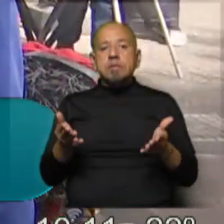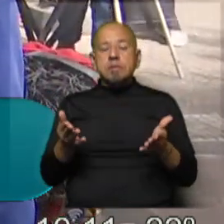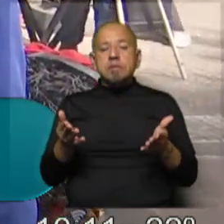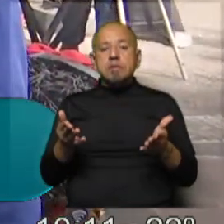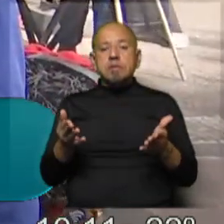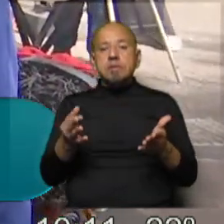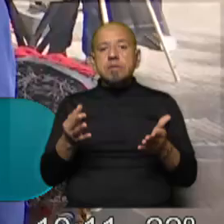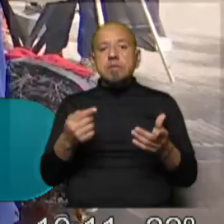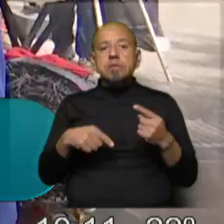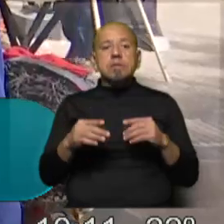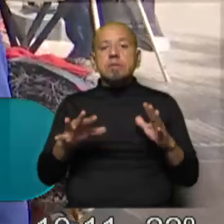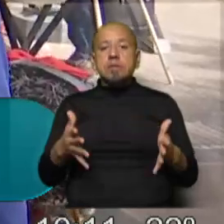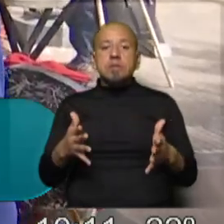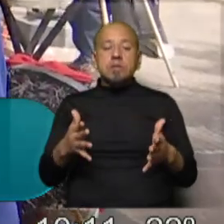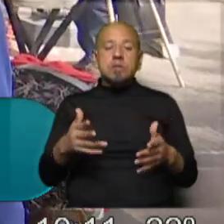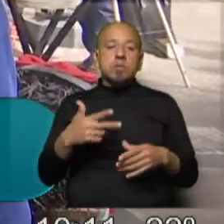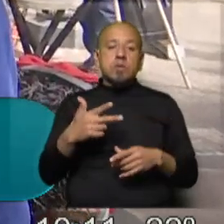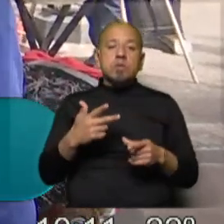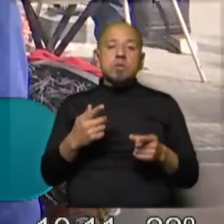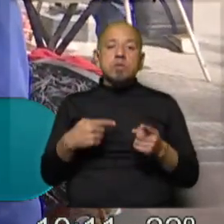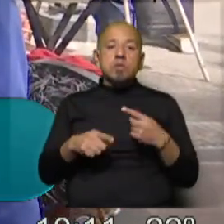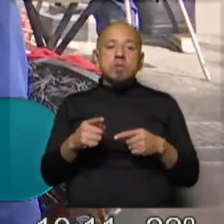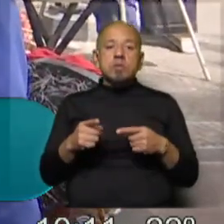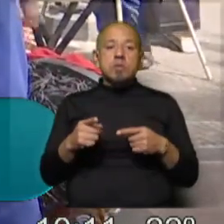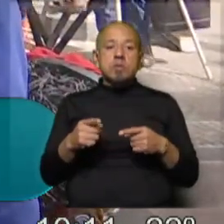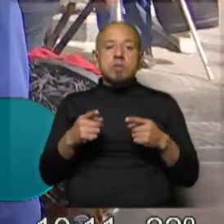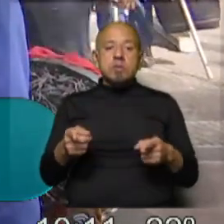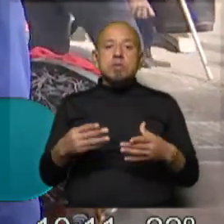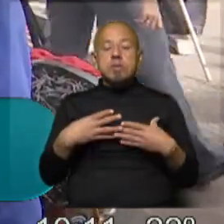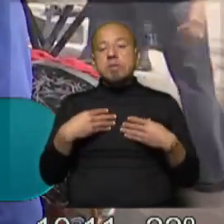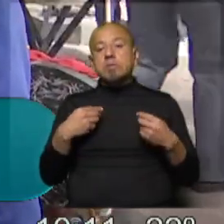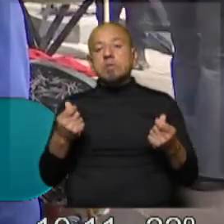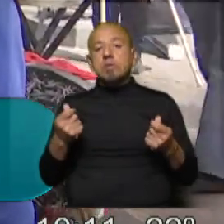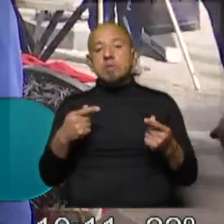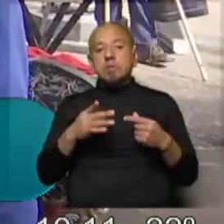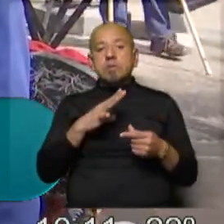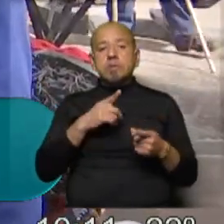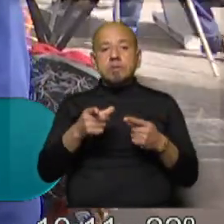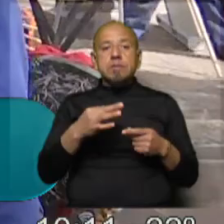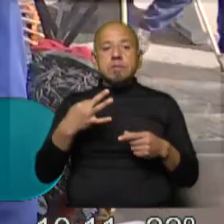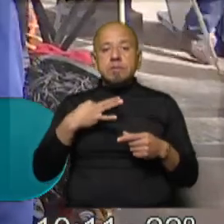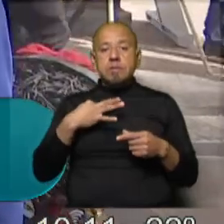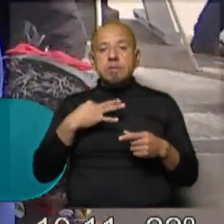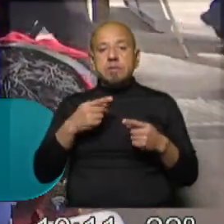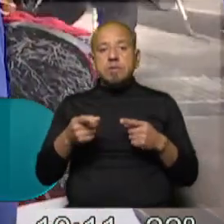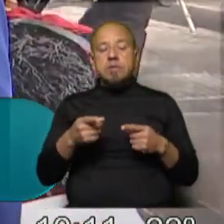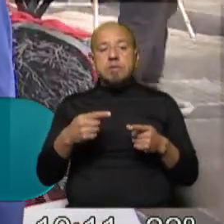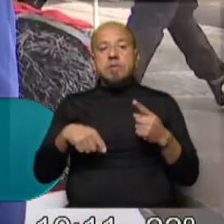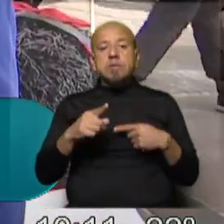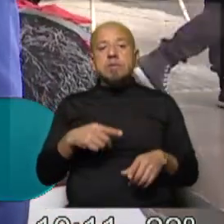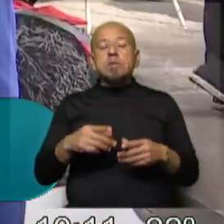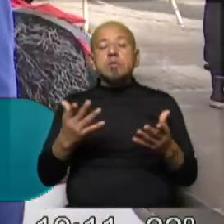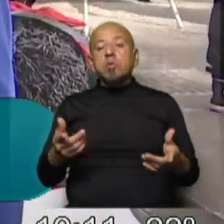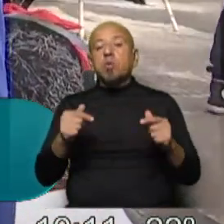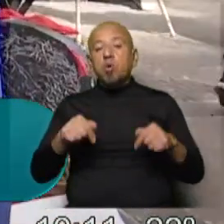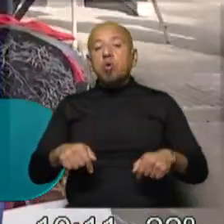entender que es humano que todas estas emociones estén presentes en nuestra vida. Entonces, la consigna es cómo te sentís